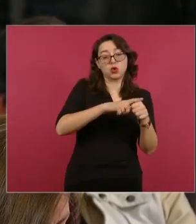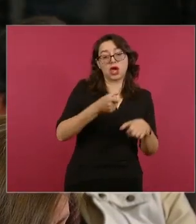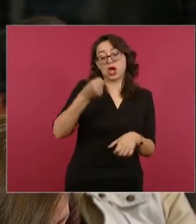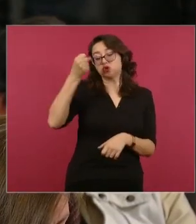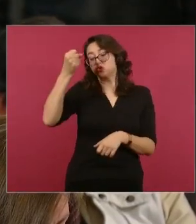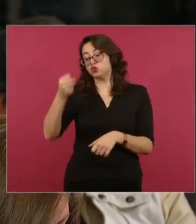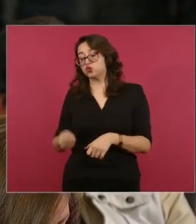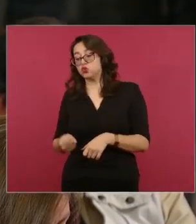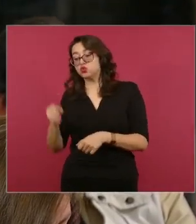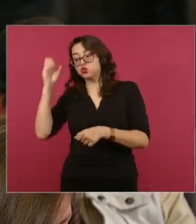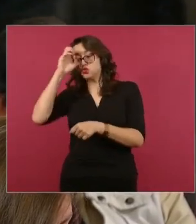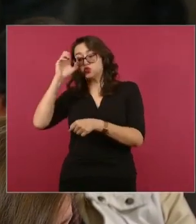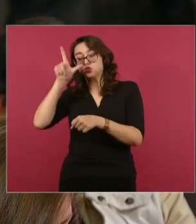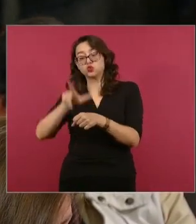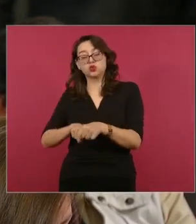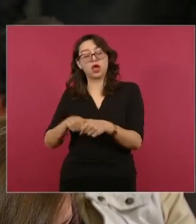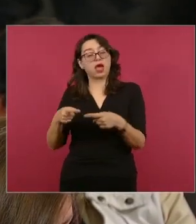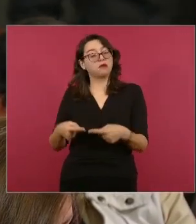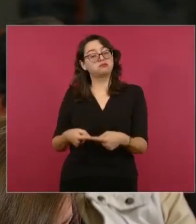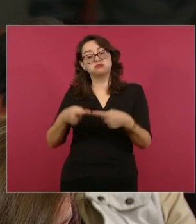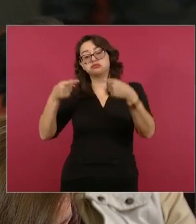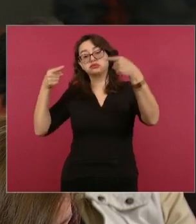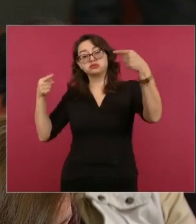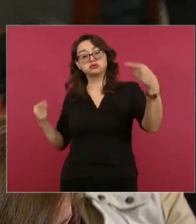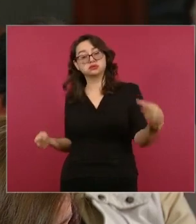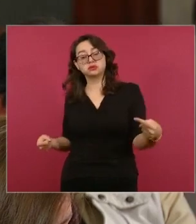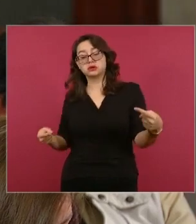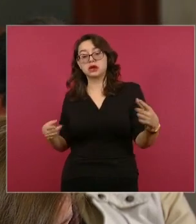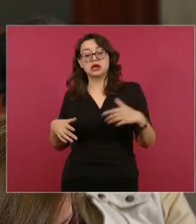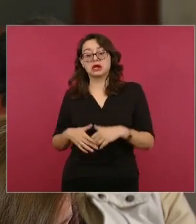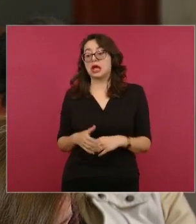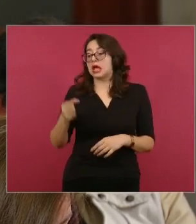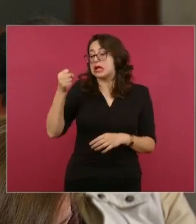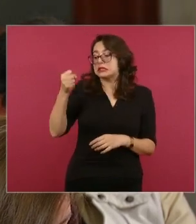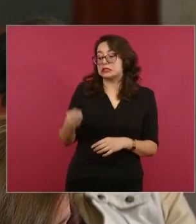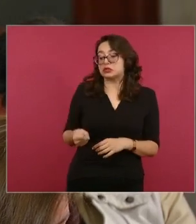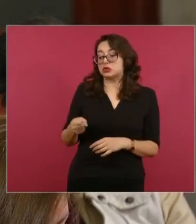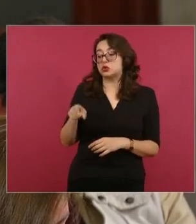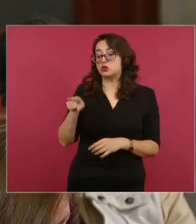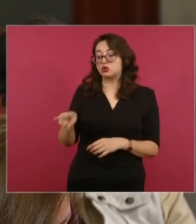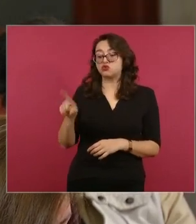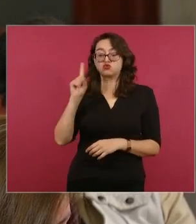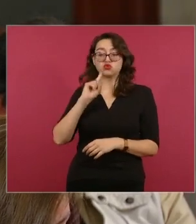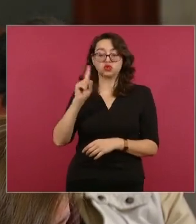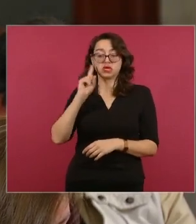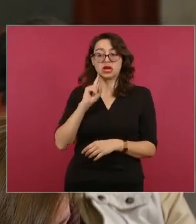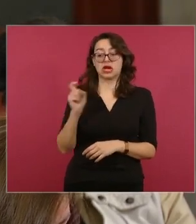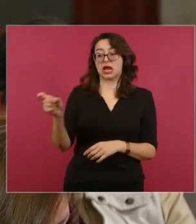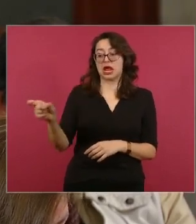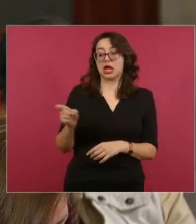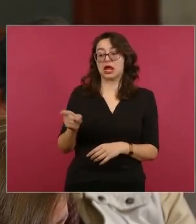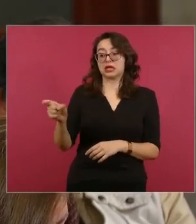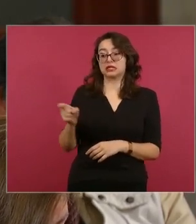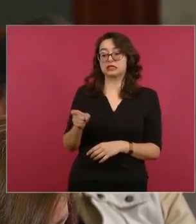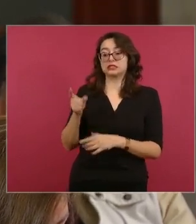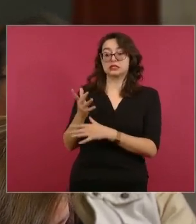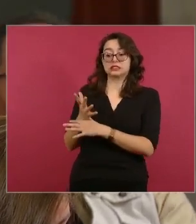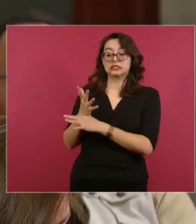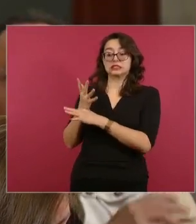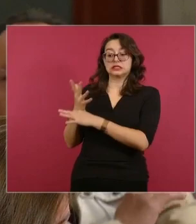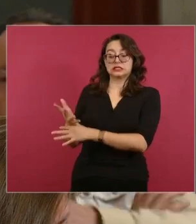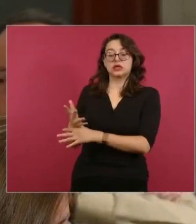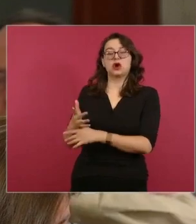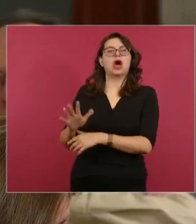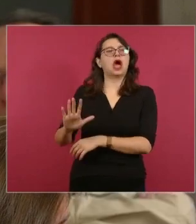aplicar un modelo similar al del norte. Ella, la señora X, Dijo: recuerdo cuando trabajaba con